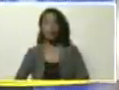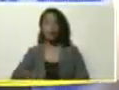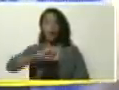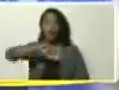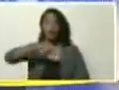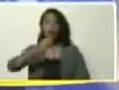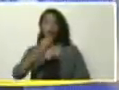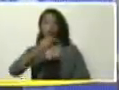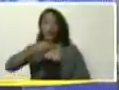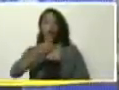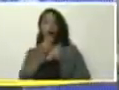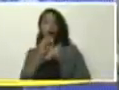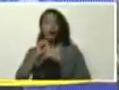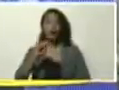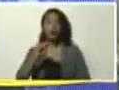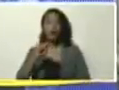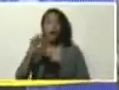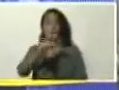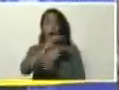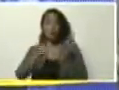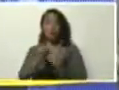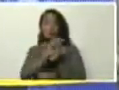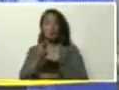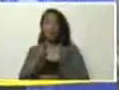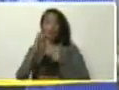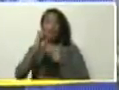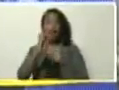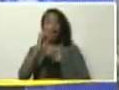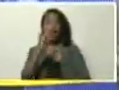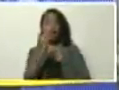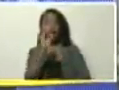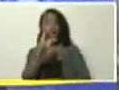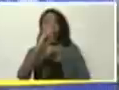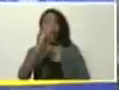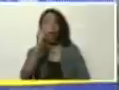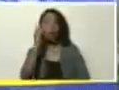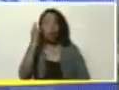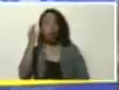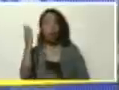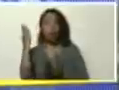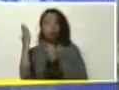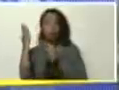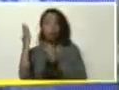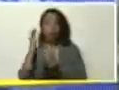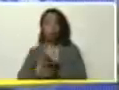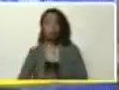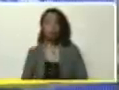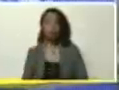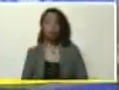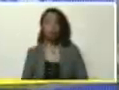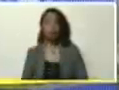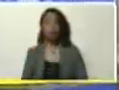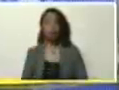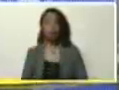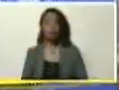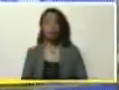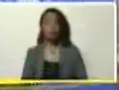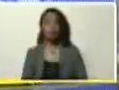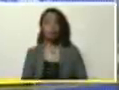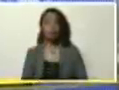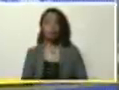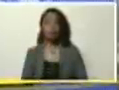Contreras, a la vicepresidenta Erika Pierina Rojas. Mi saludo.